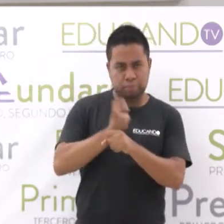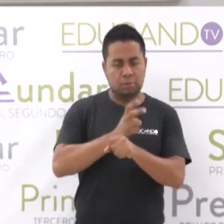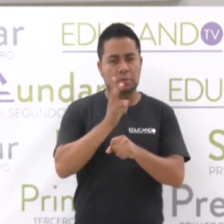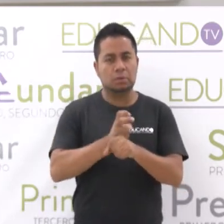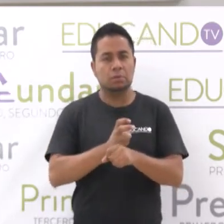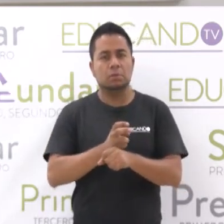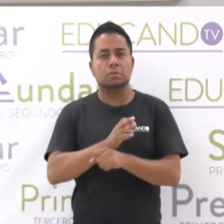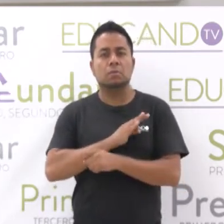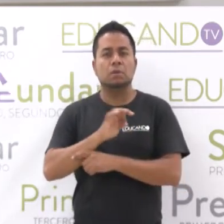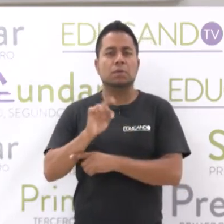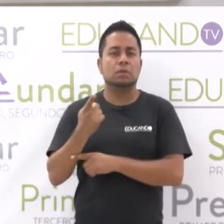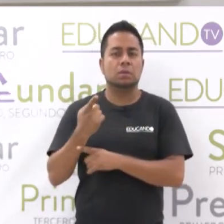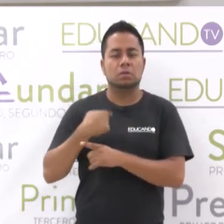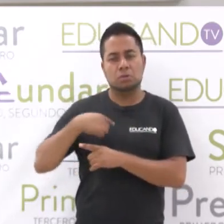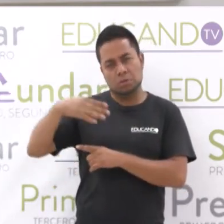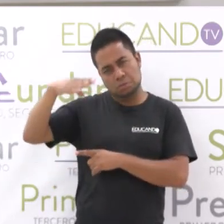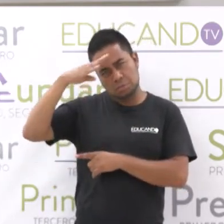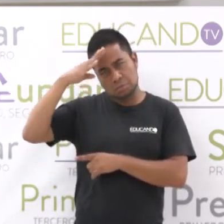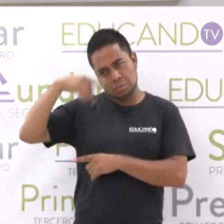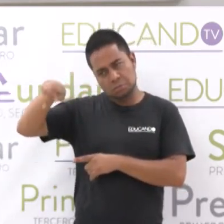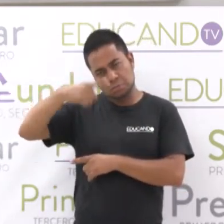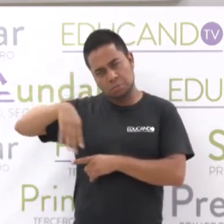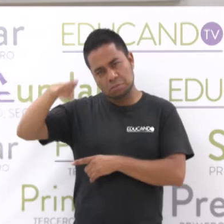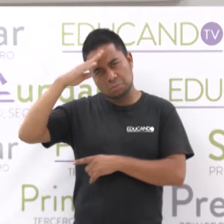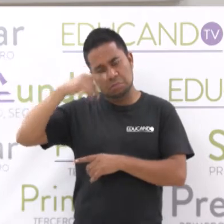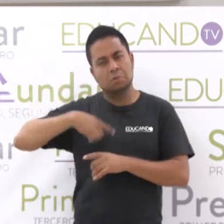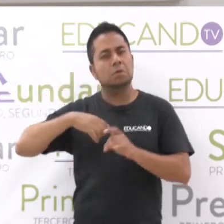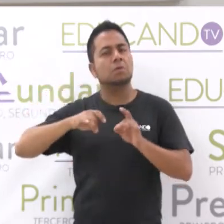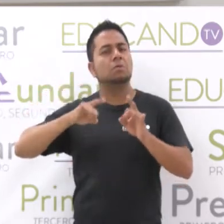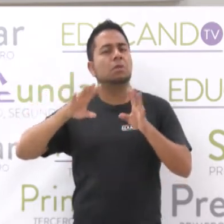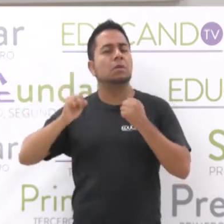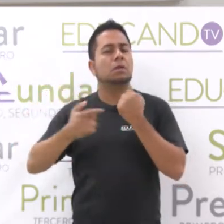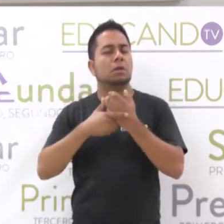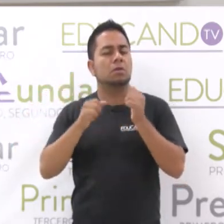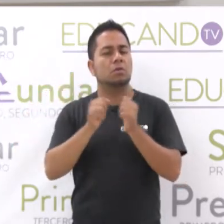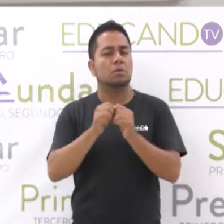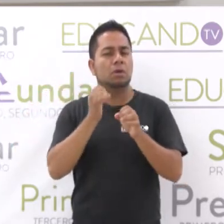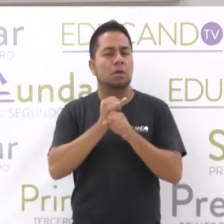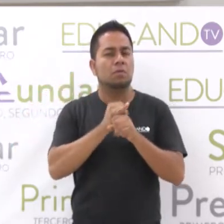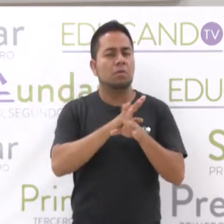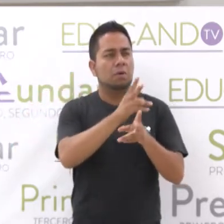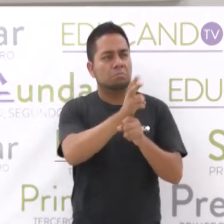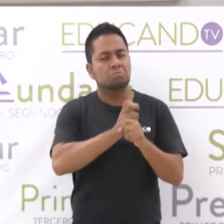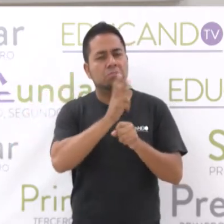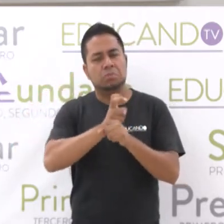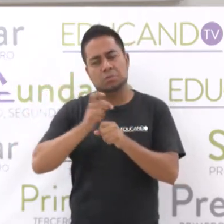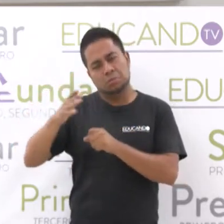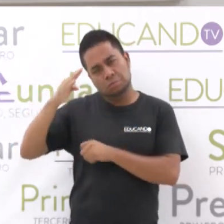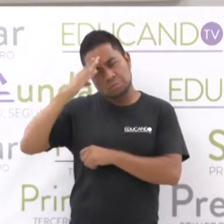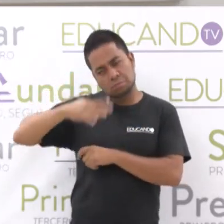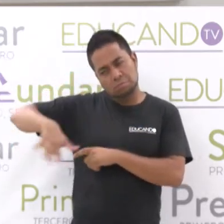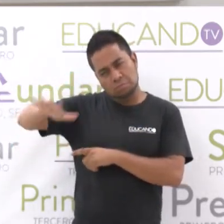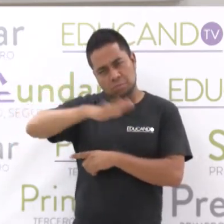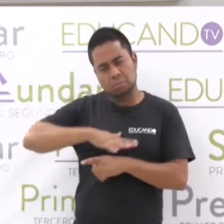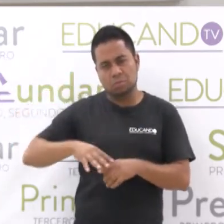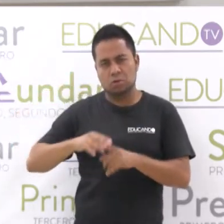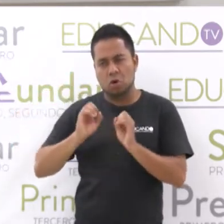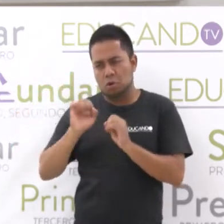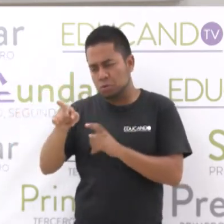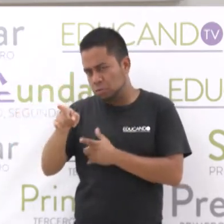¿qué creen en lo que estoy pensando? ¿En qué creen que estoy pensando si hablo de recopilar información y recopilar datos? ¿O ustedes